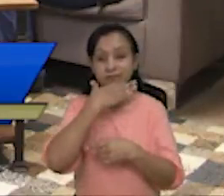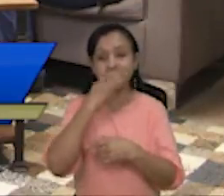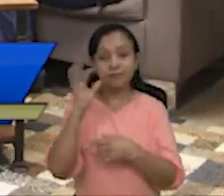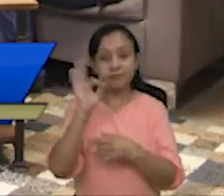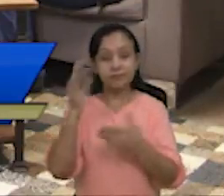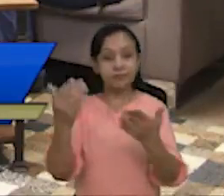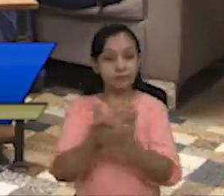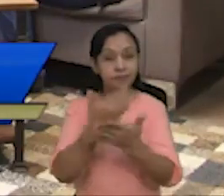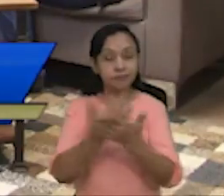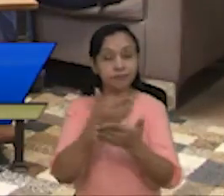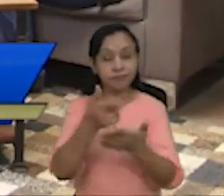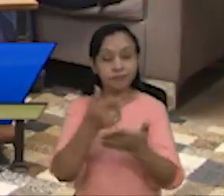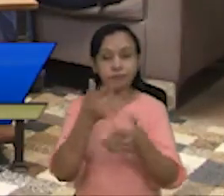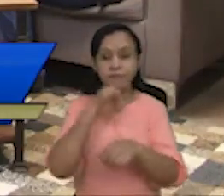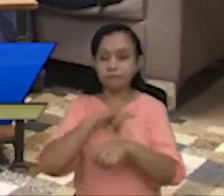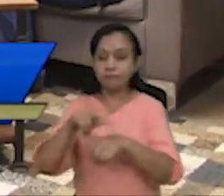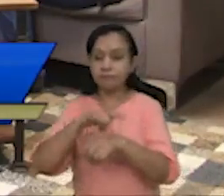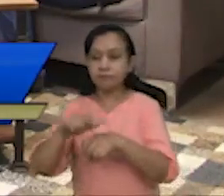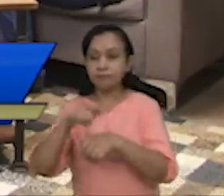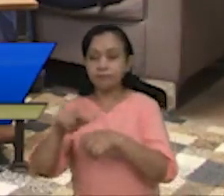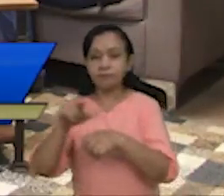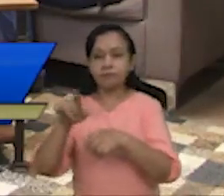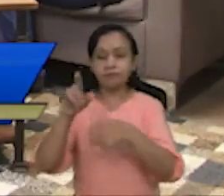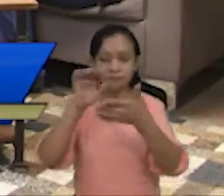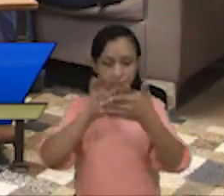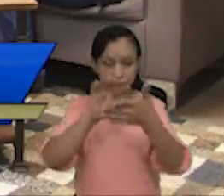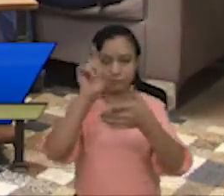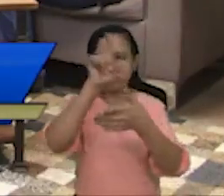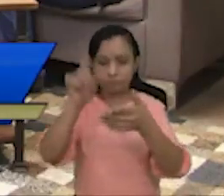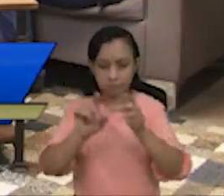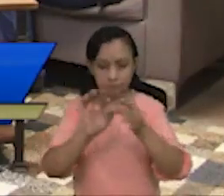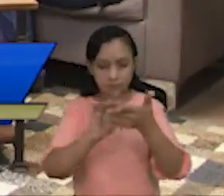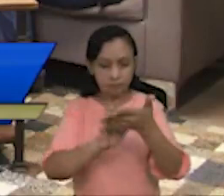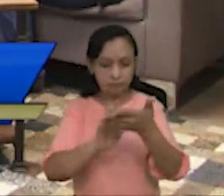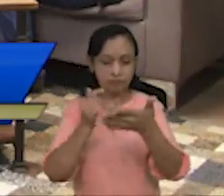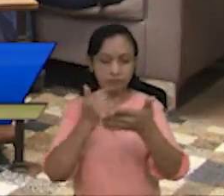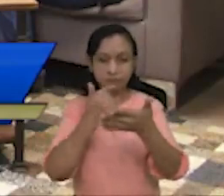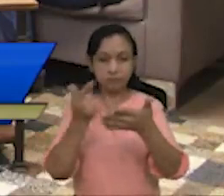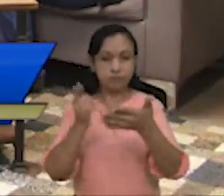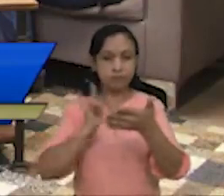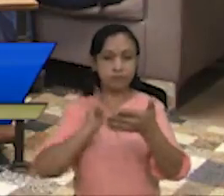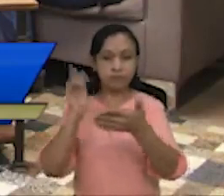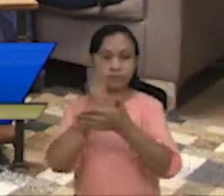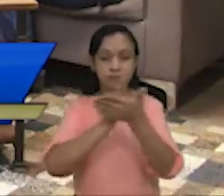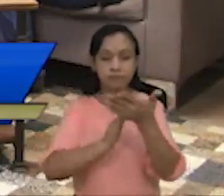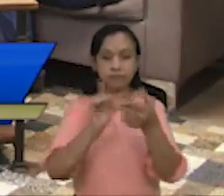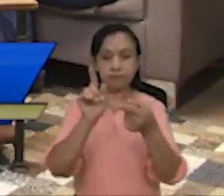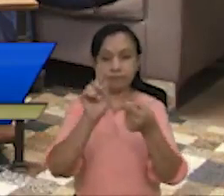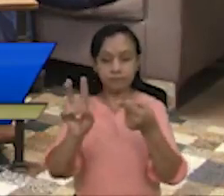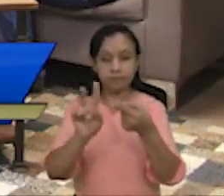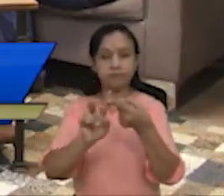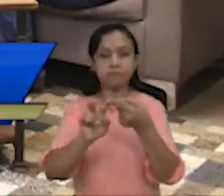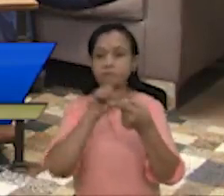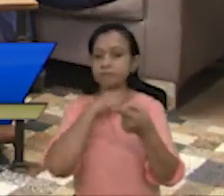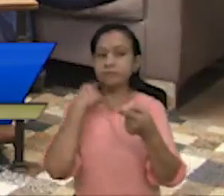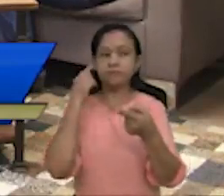te permite buscar en el ciberespacio fuentes, no como las que tienen algunos medios de decir fuente creíble,